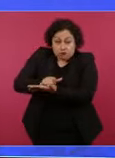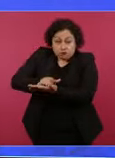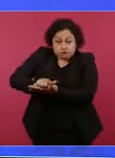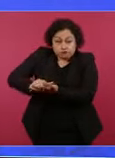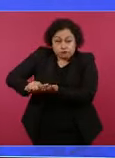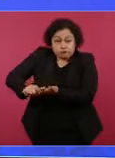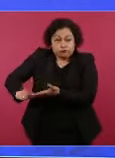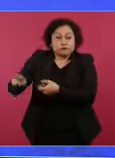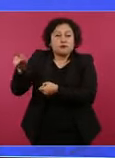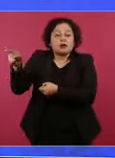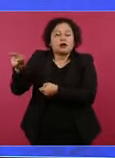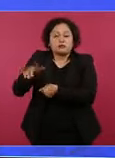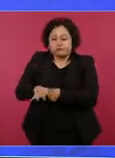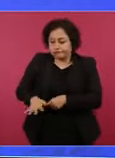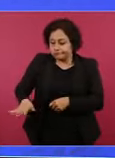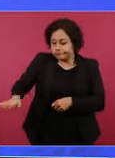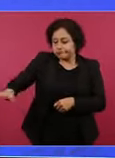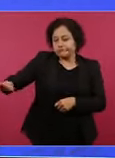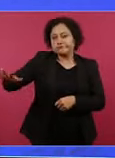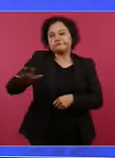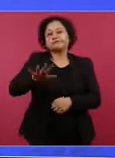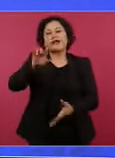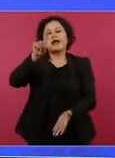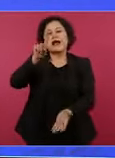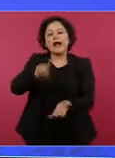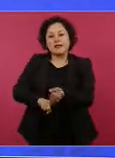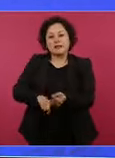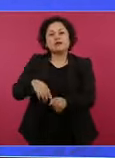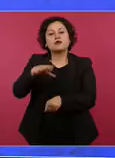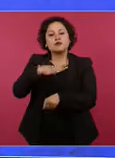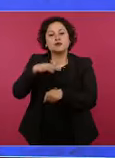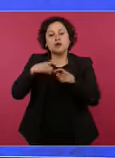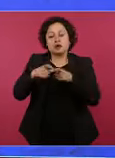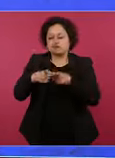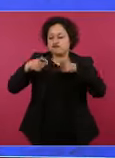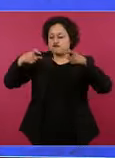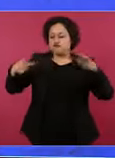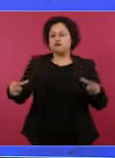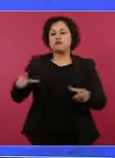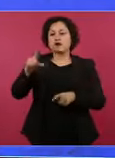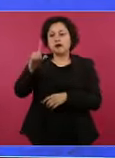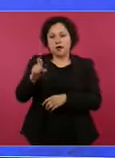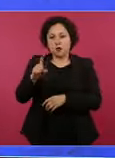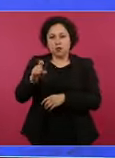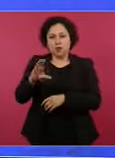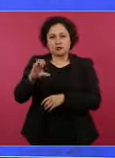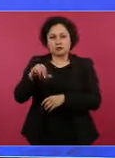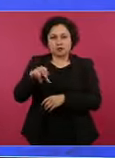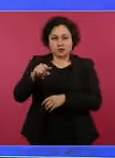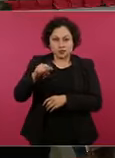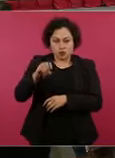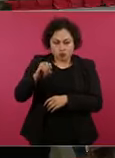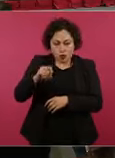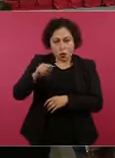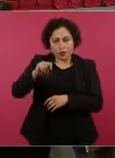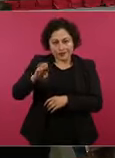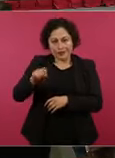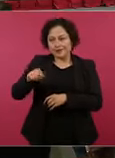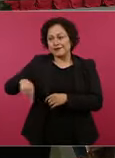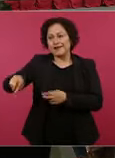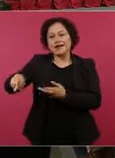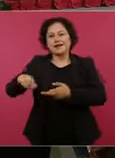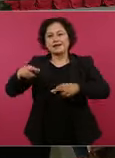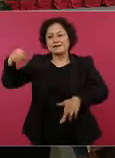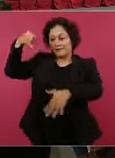vulnerable de cenotes, de ríos submarinos. Cuando construyeron todos